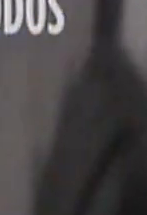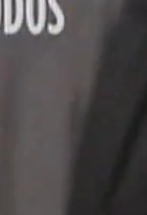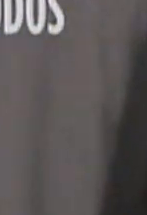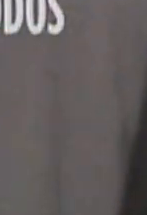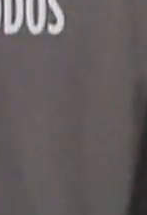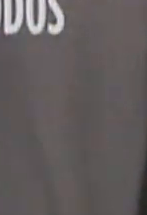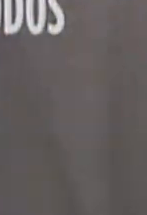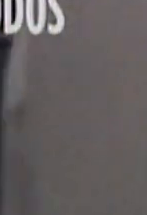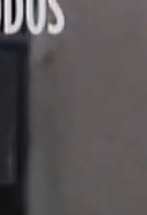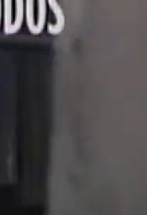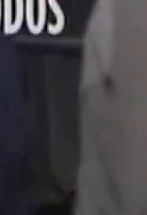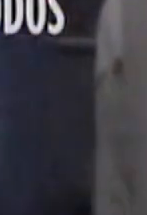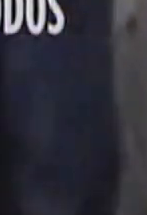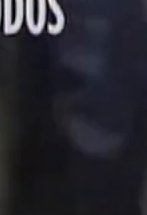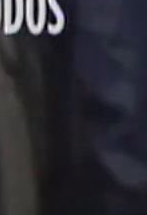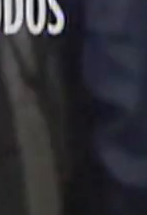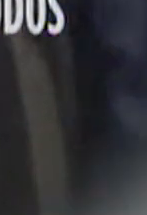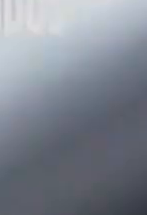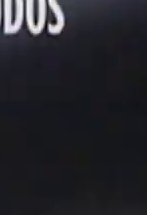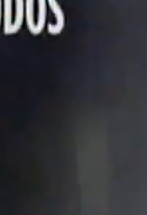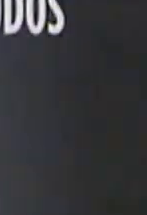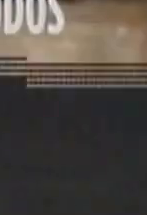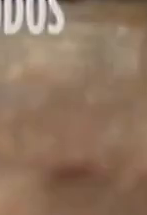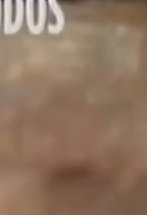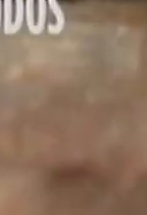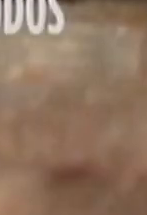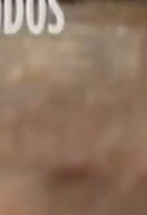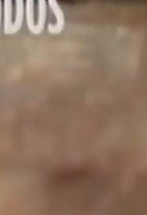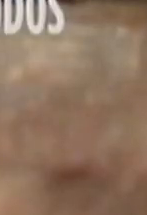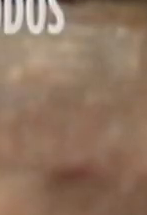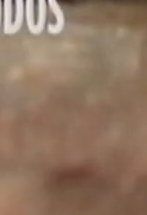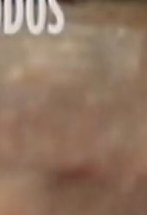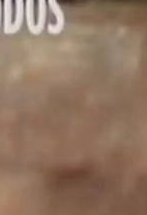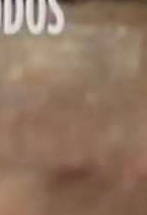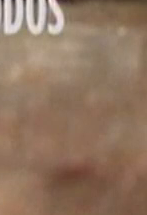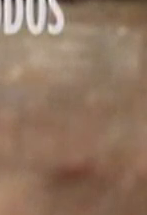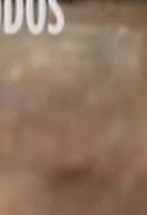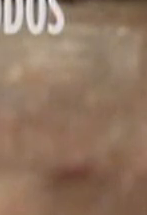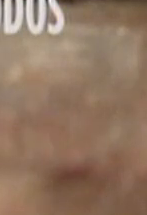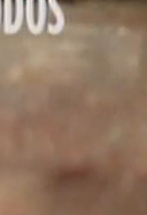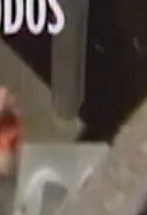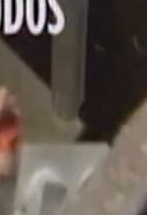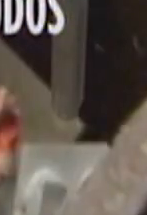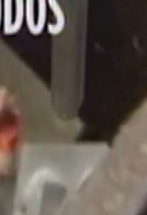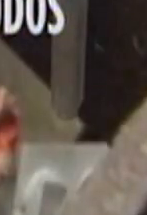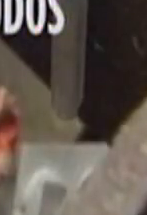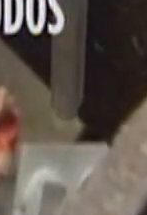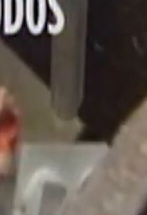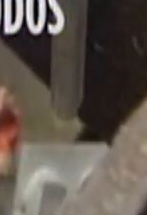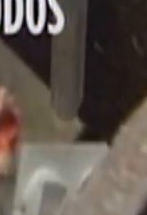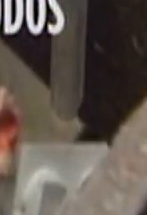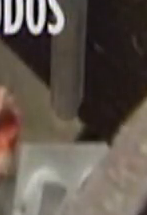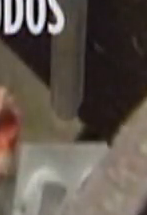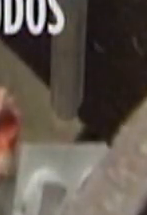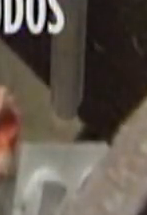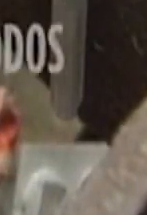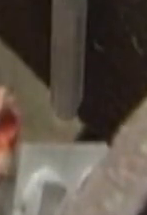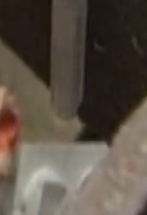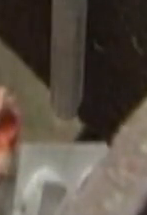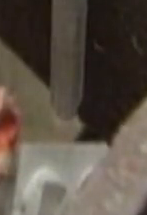La droga en Europa está en todas partes. Esa es la valoración del Observatorio Europeo de las Drogas